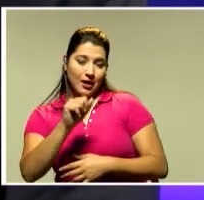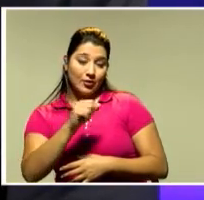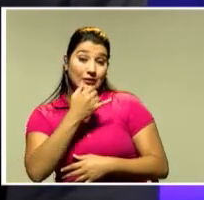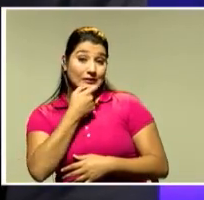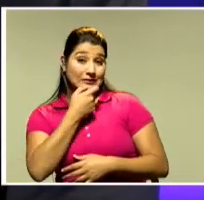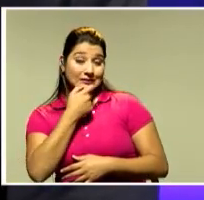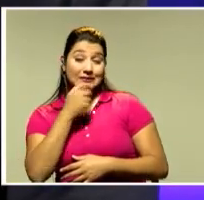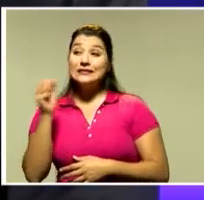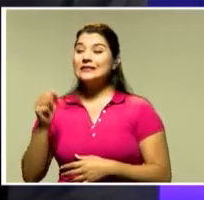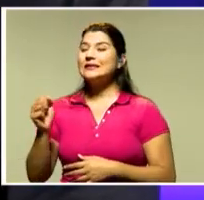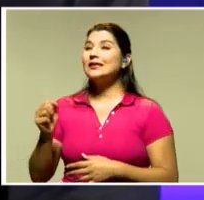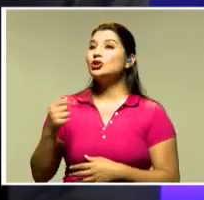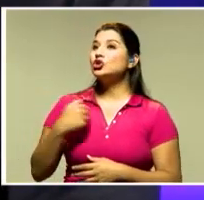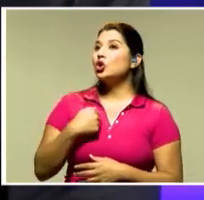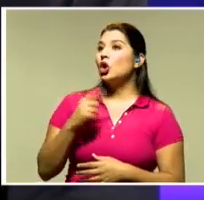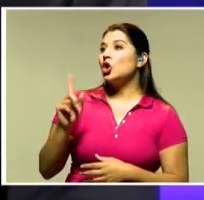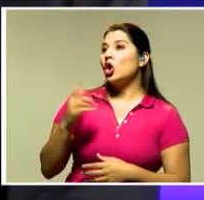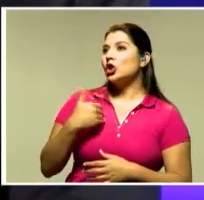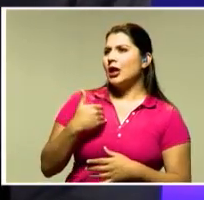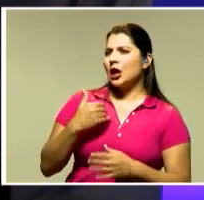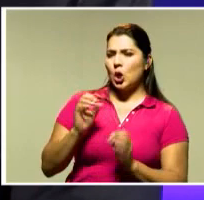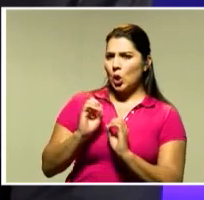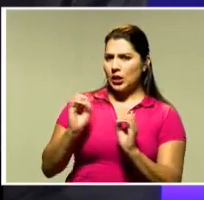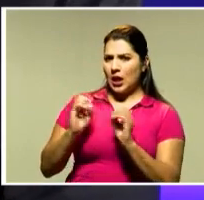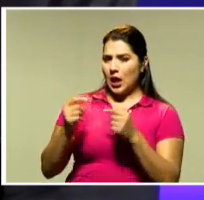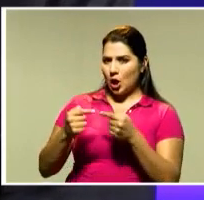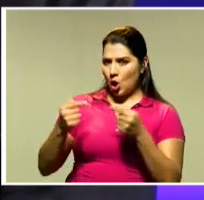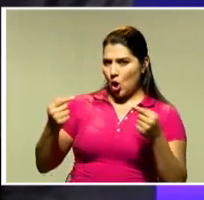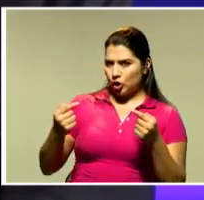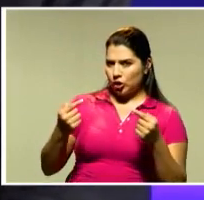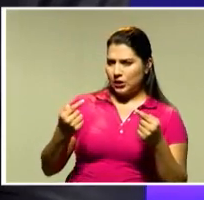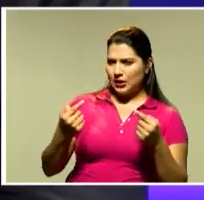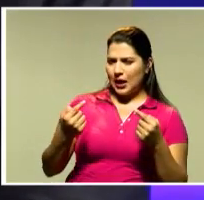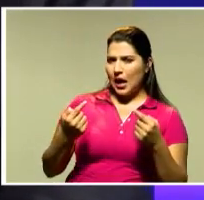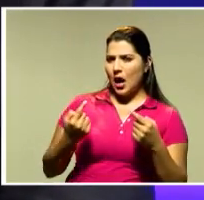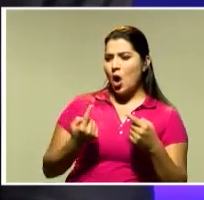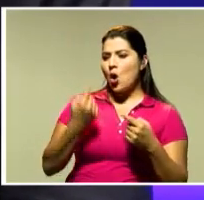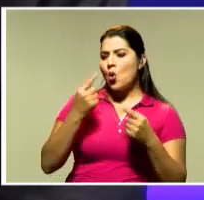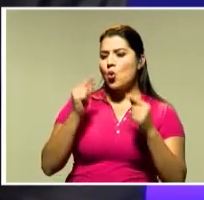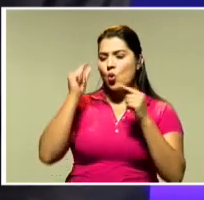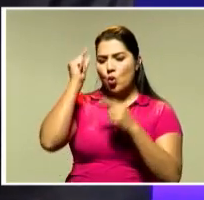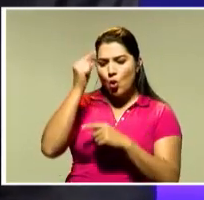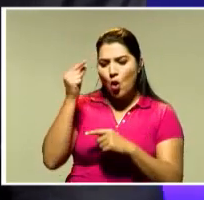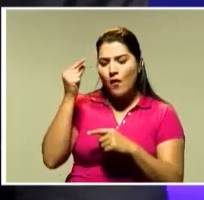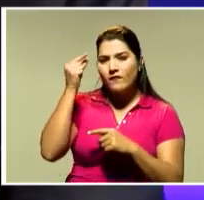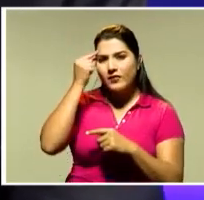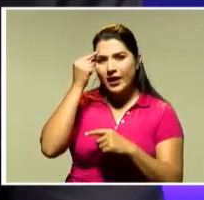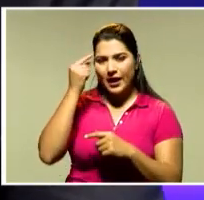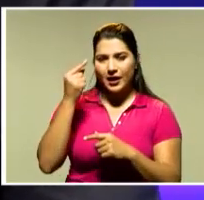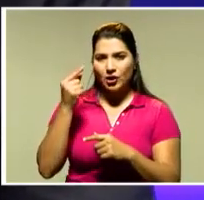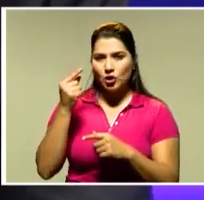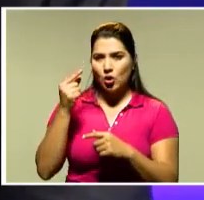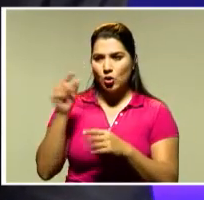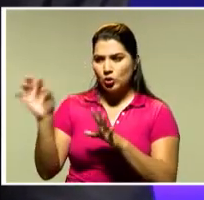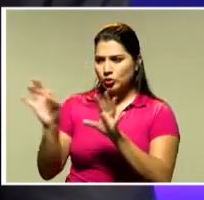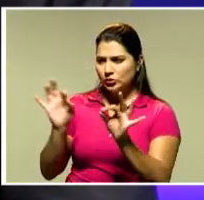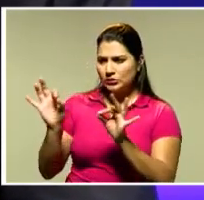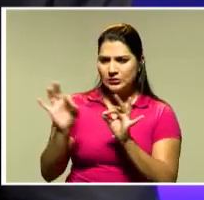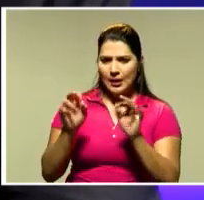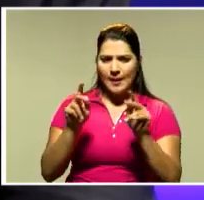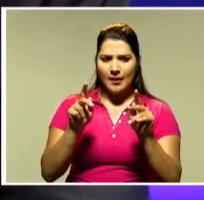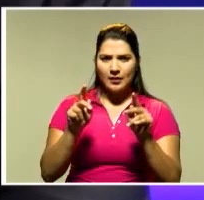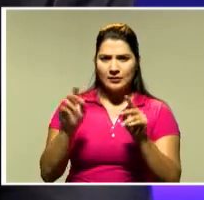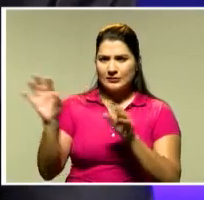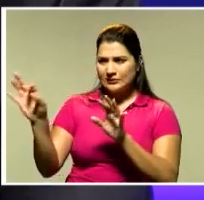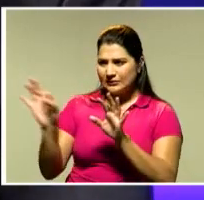yo quiero decirle que no tengo nada en contra de que un gobierno lleve a sus filas a gente de distintos